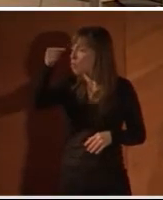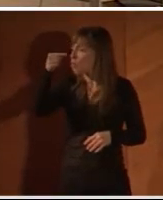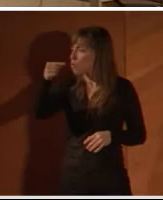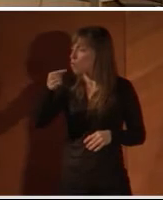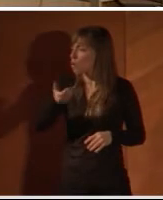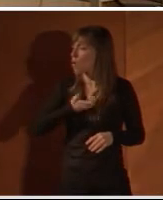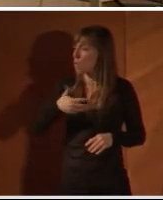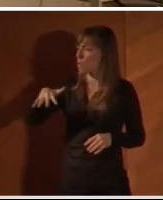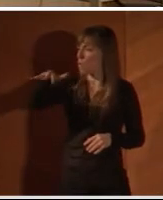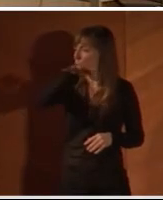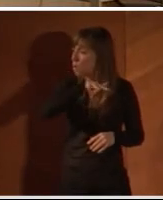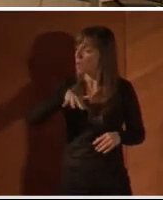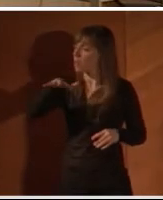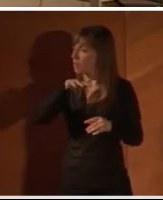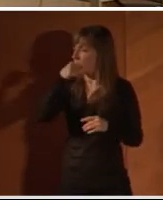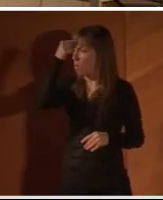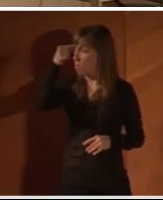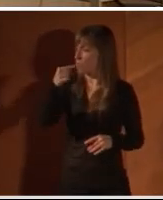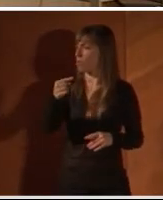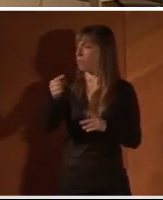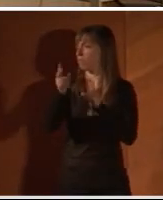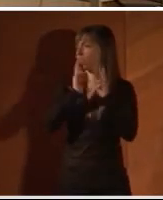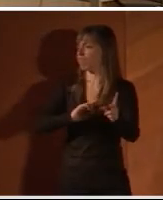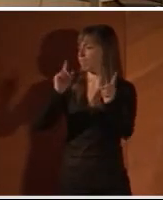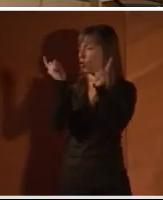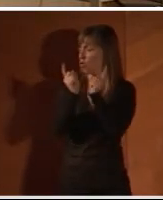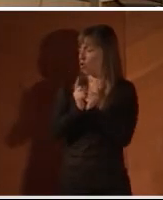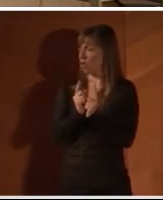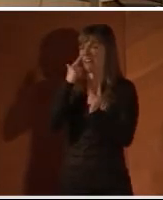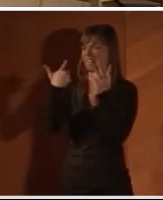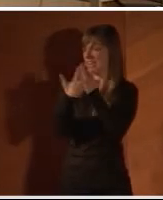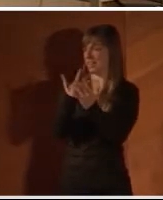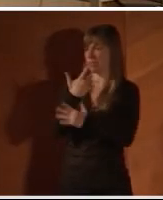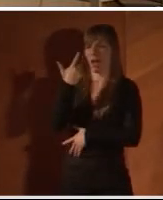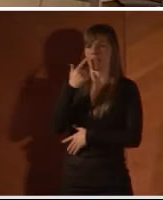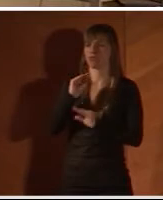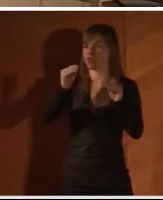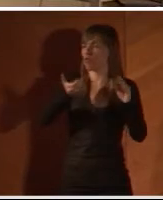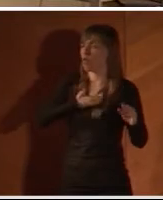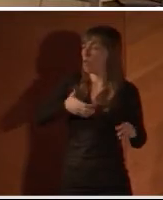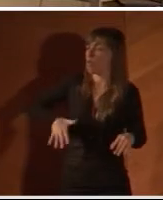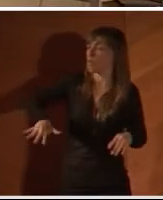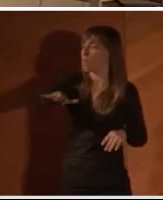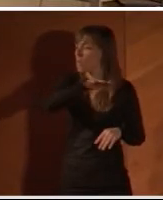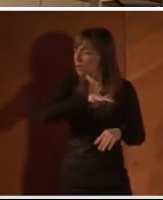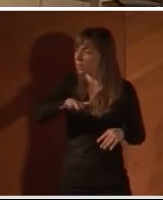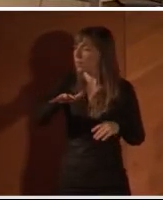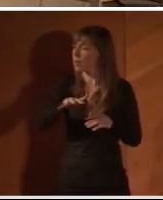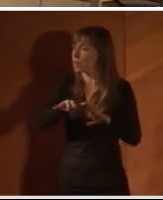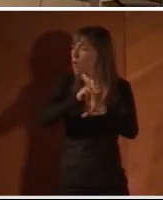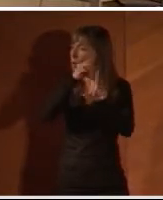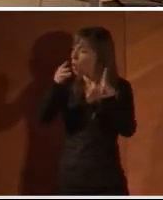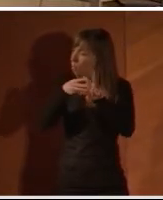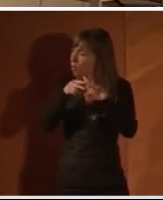municipio y de forma breve, nos explican qué supone para sus municipios utilizar